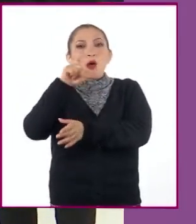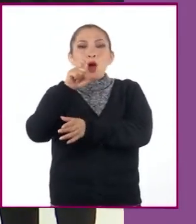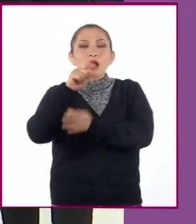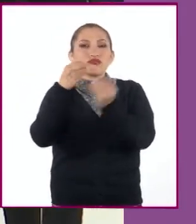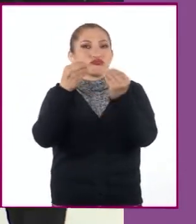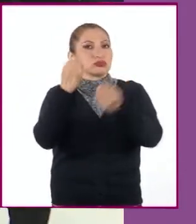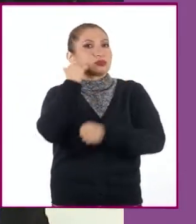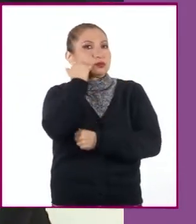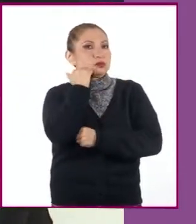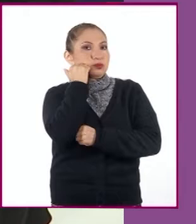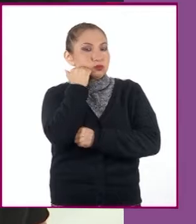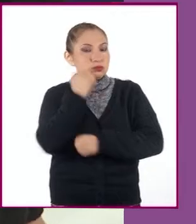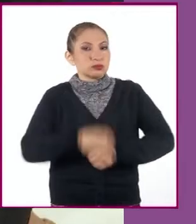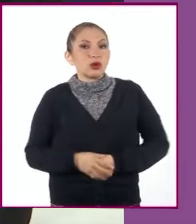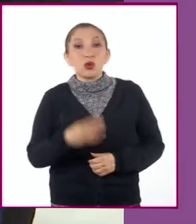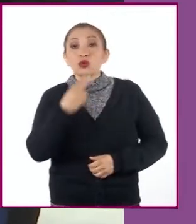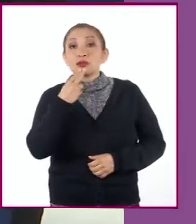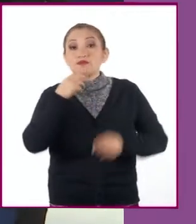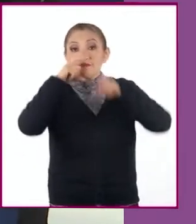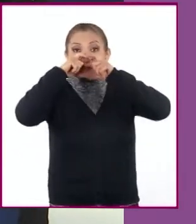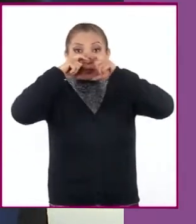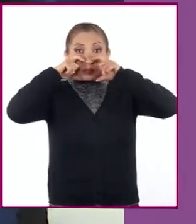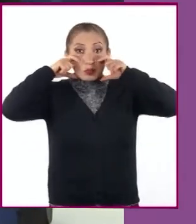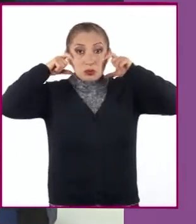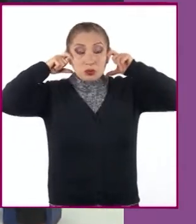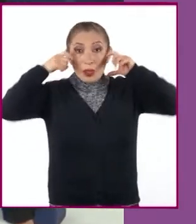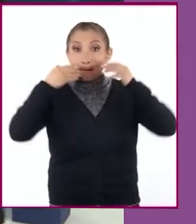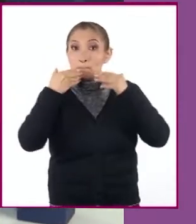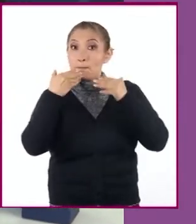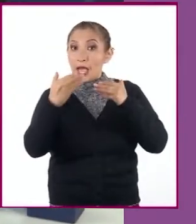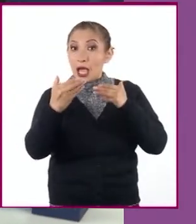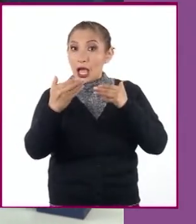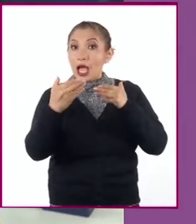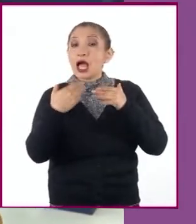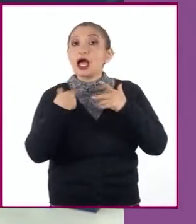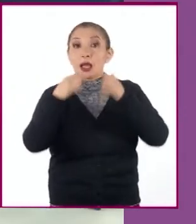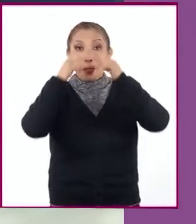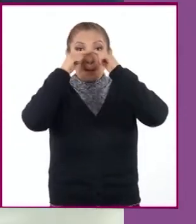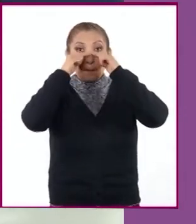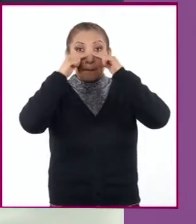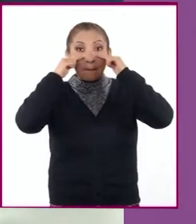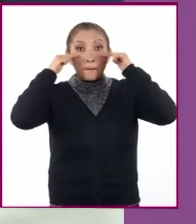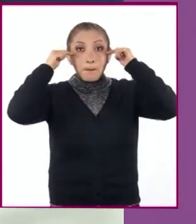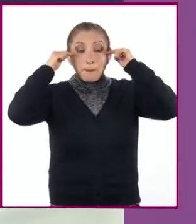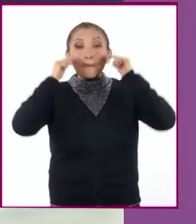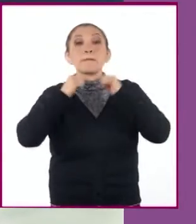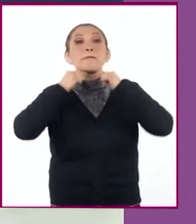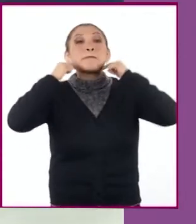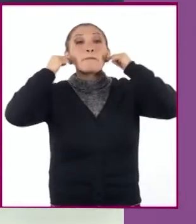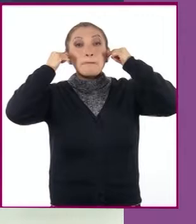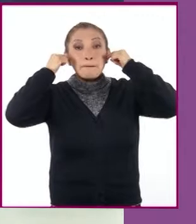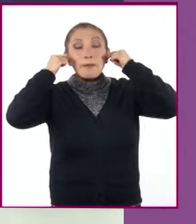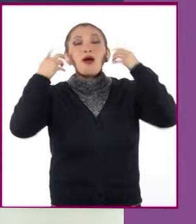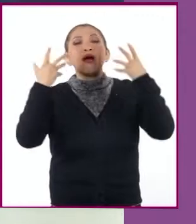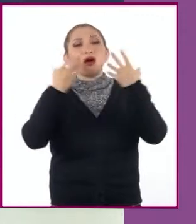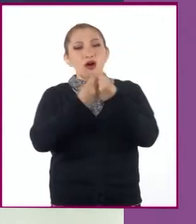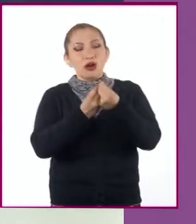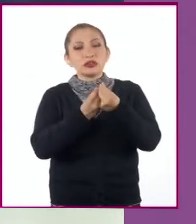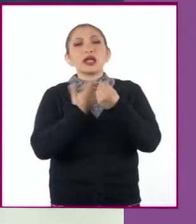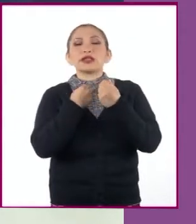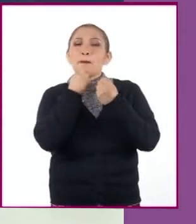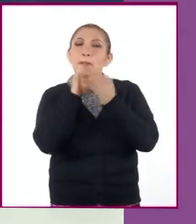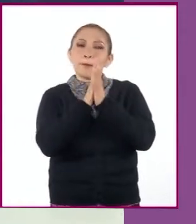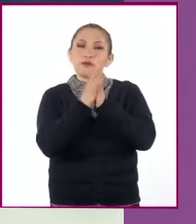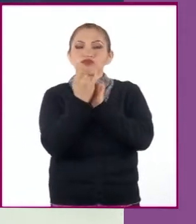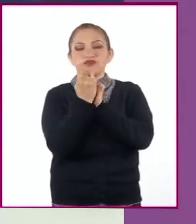y abundante jabón, usando el cubrebocas adecuadamente de forma que cubra nariz y boca, y aunque juntos, guardar y